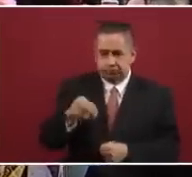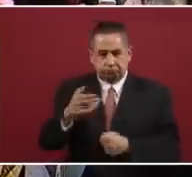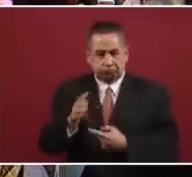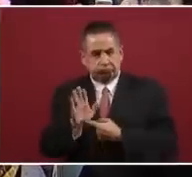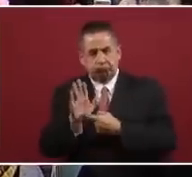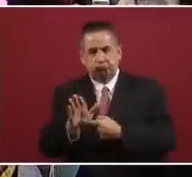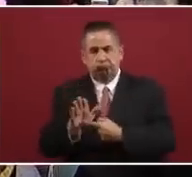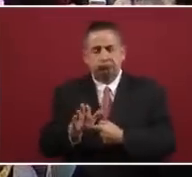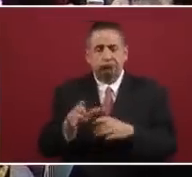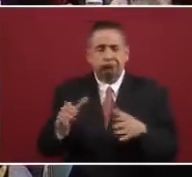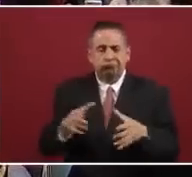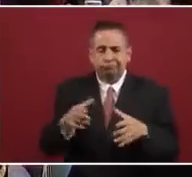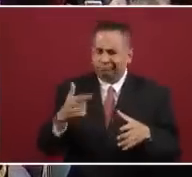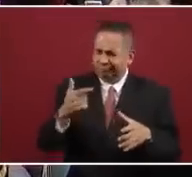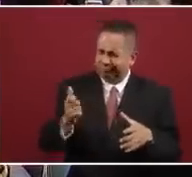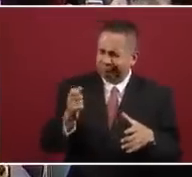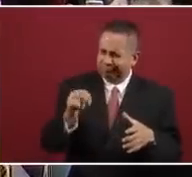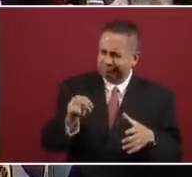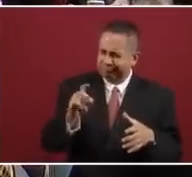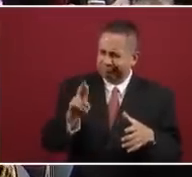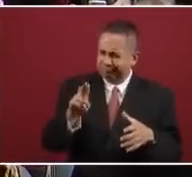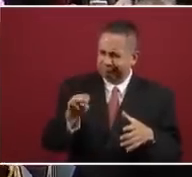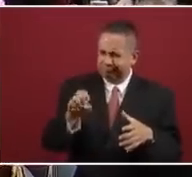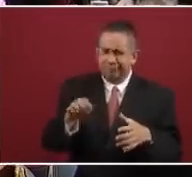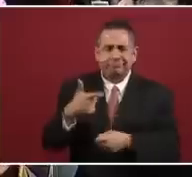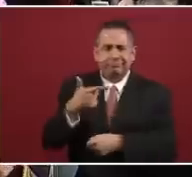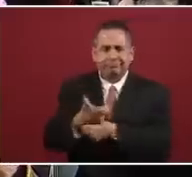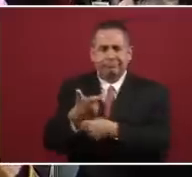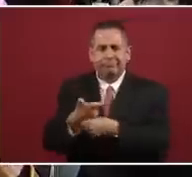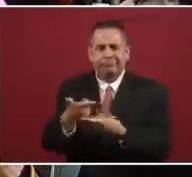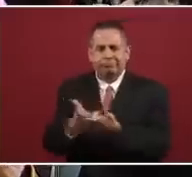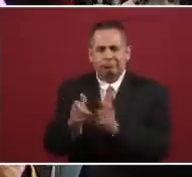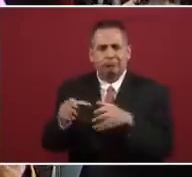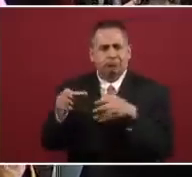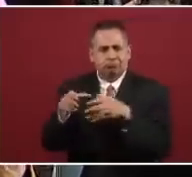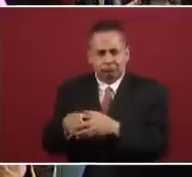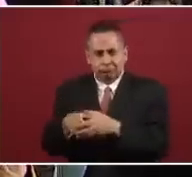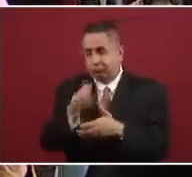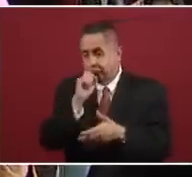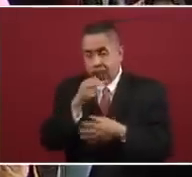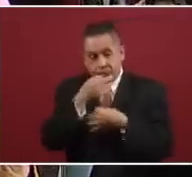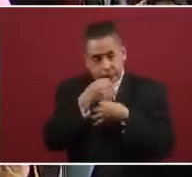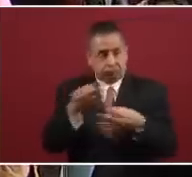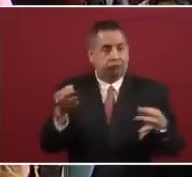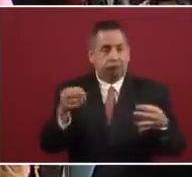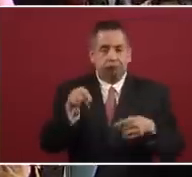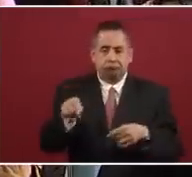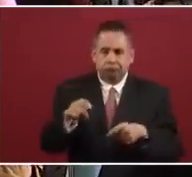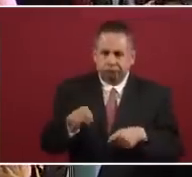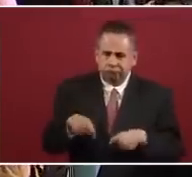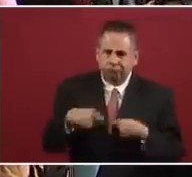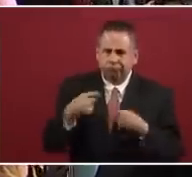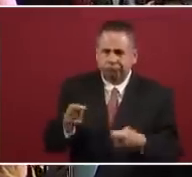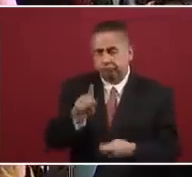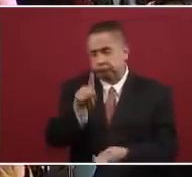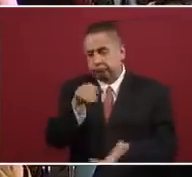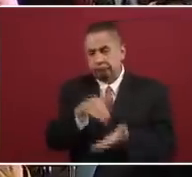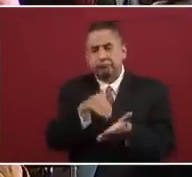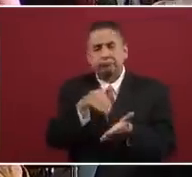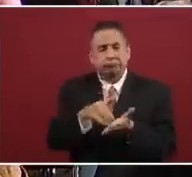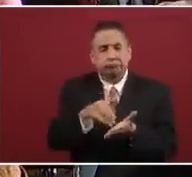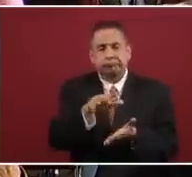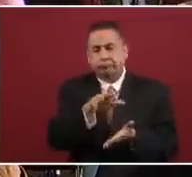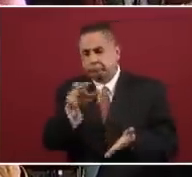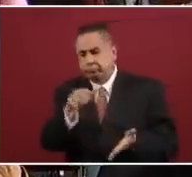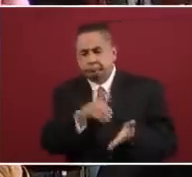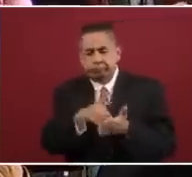División Gendarmería, a la séptima división, también anuncia que se le entregarían 1.500 millones de